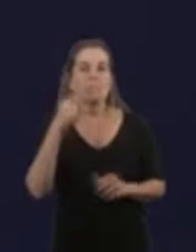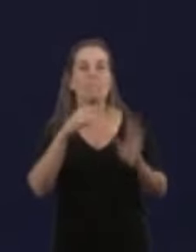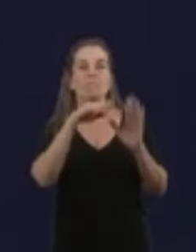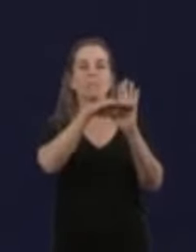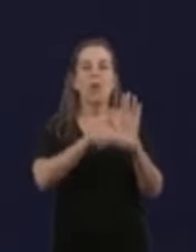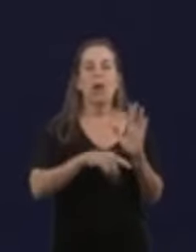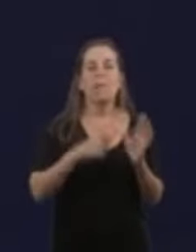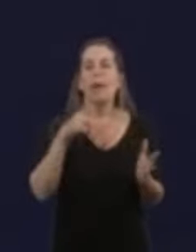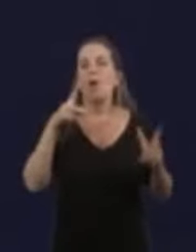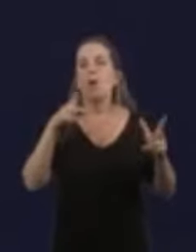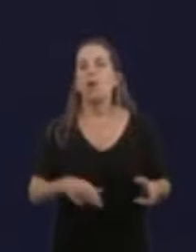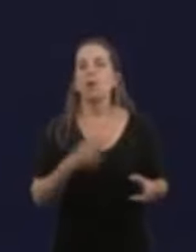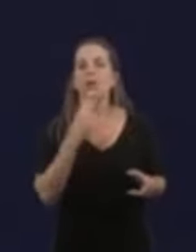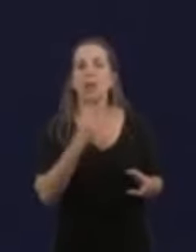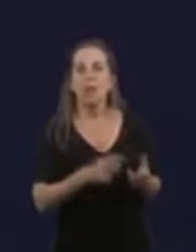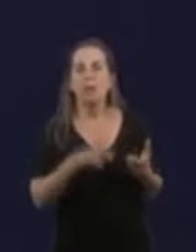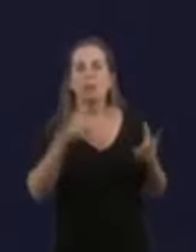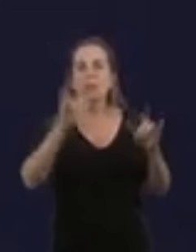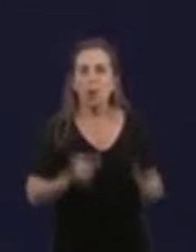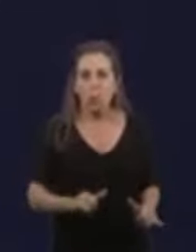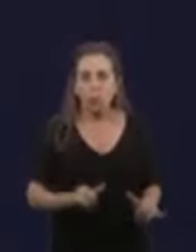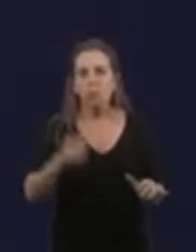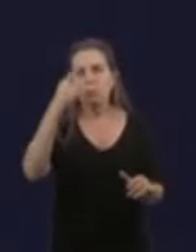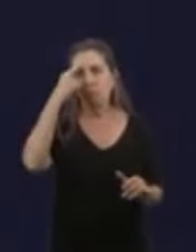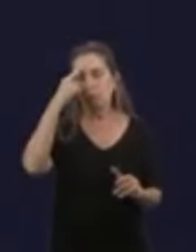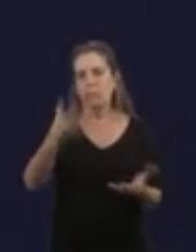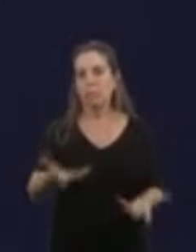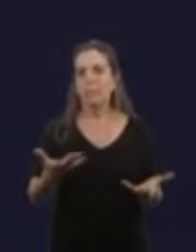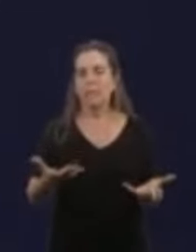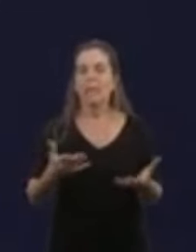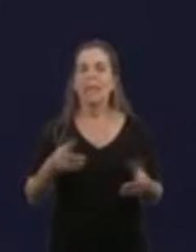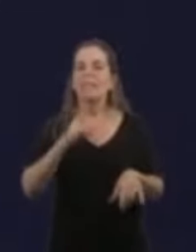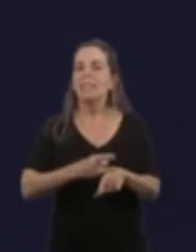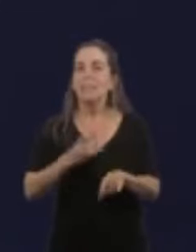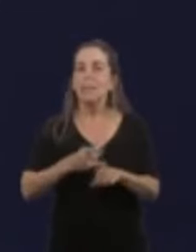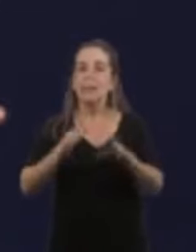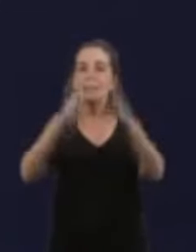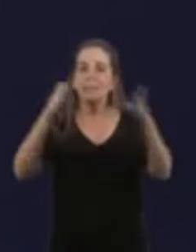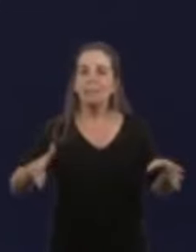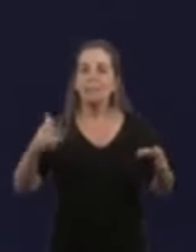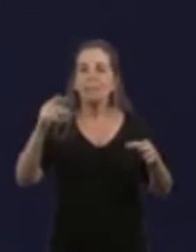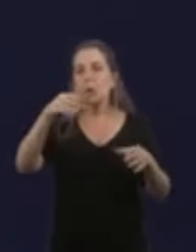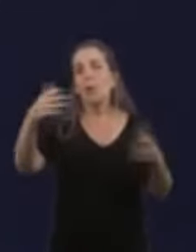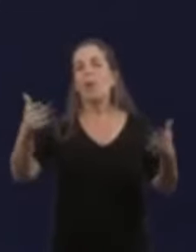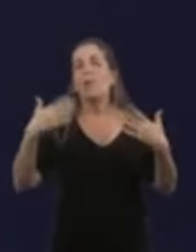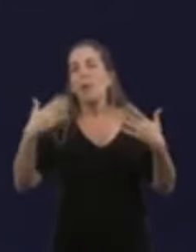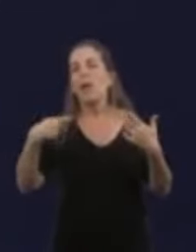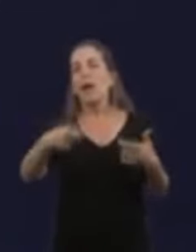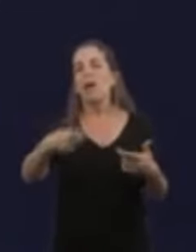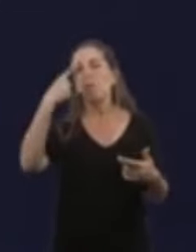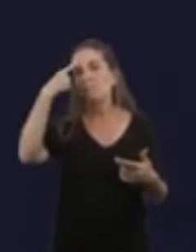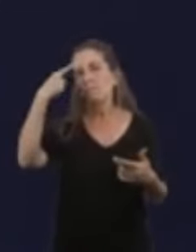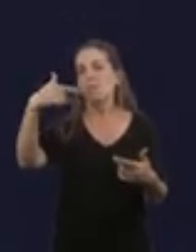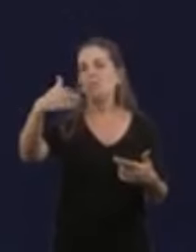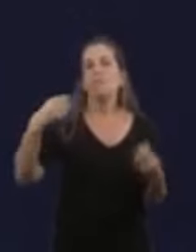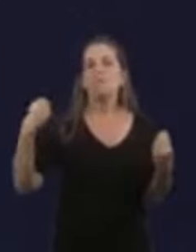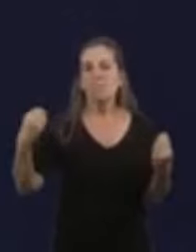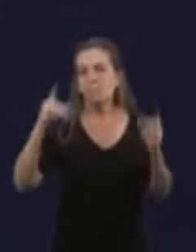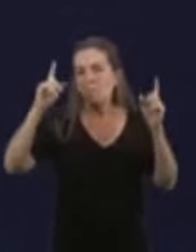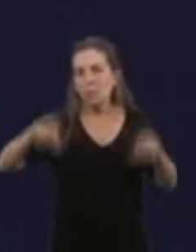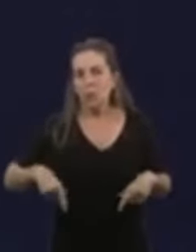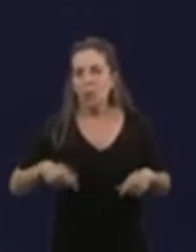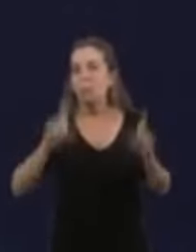que no le afecten a la gente por supuesto la verdad que hablar del verano es hacer futurología porque no sabemos a ciencia cierta ni